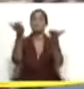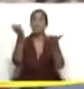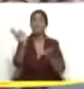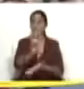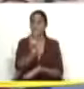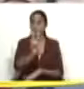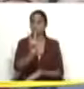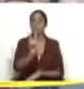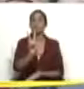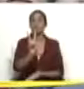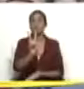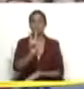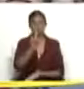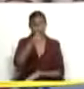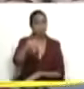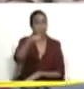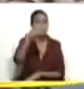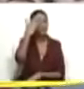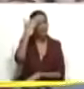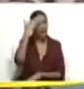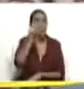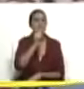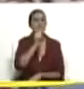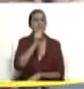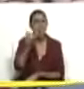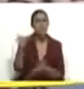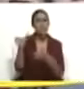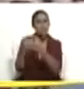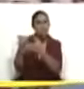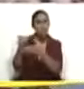Reconoce a los apellidos. ¡Pueblo!